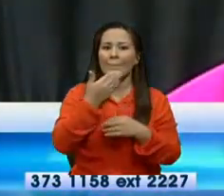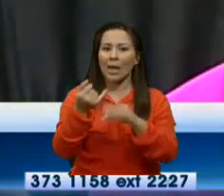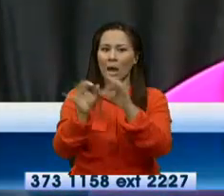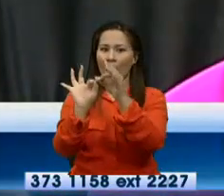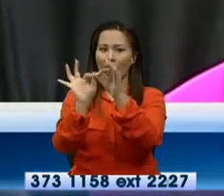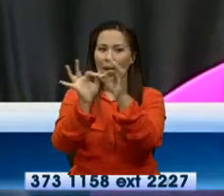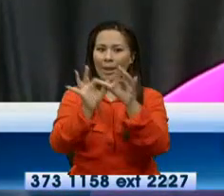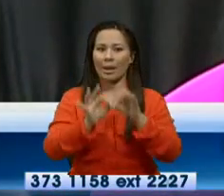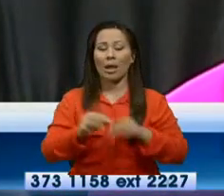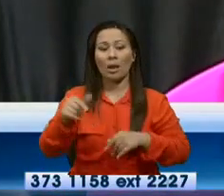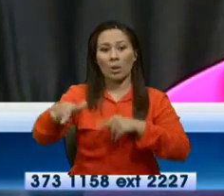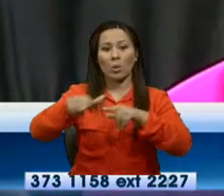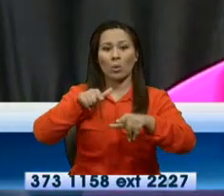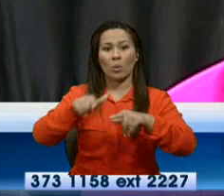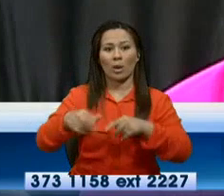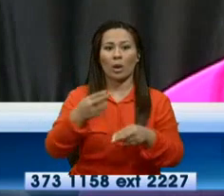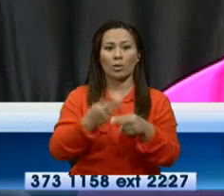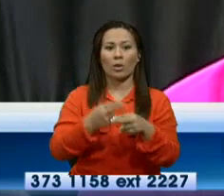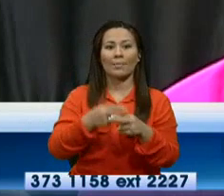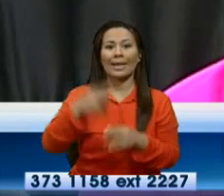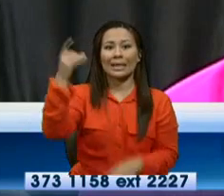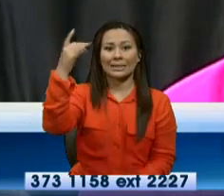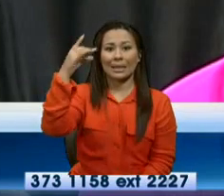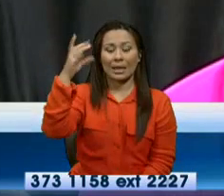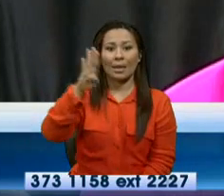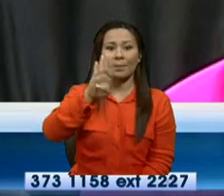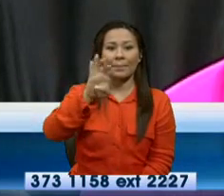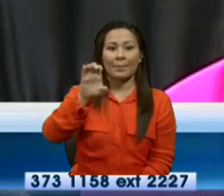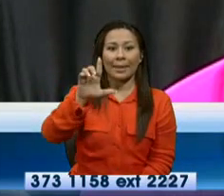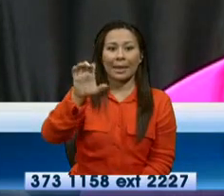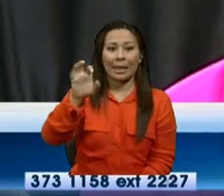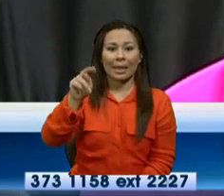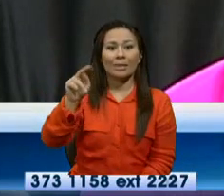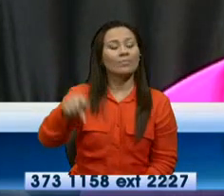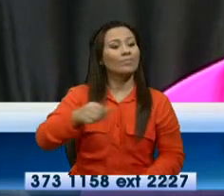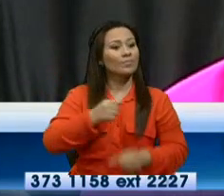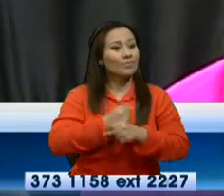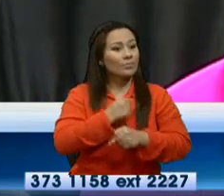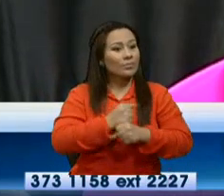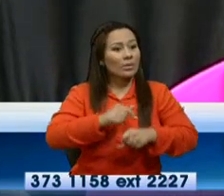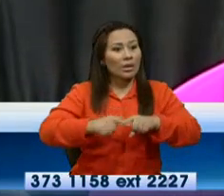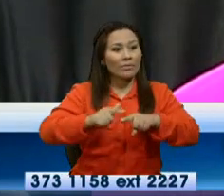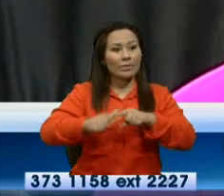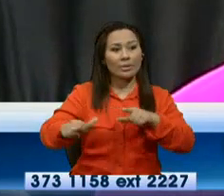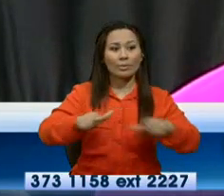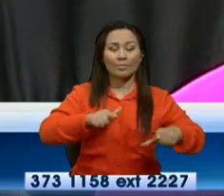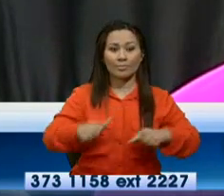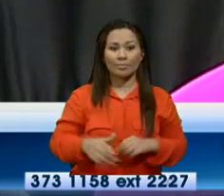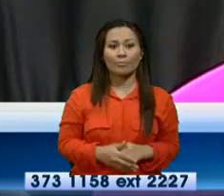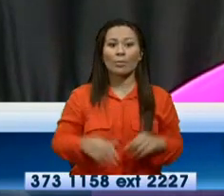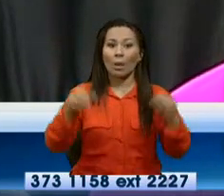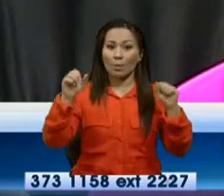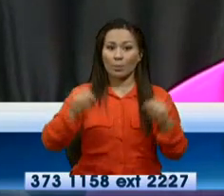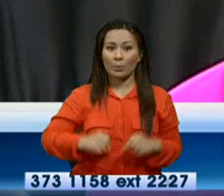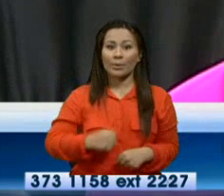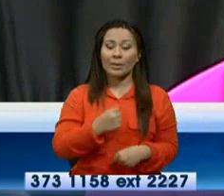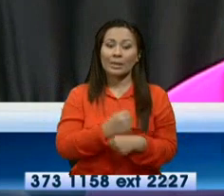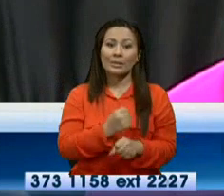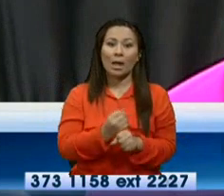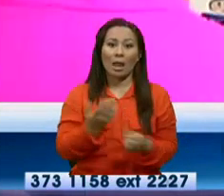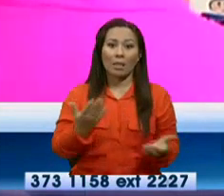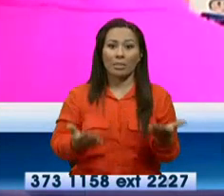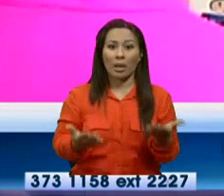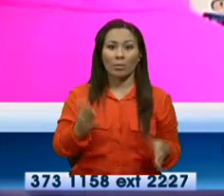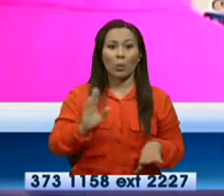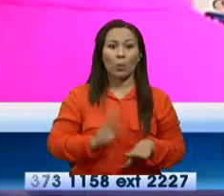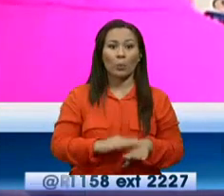que nutre el sector. Estrella de Belén está un poquito más alta que el resto de cooperativas varias. Entonces puede ser que por la gran demanda